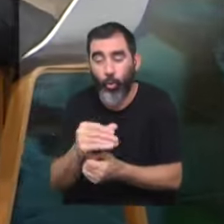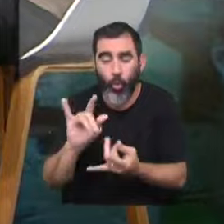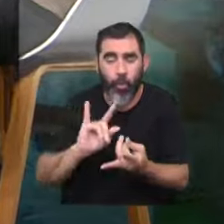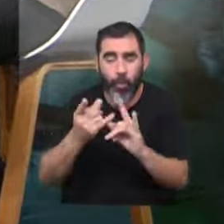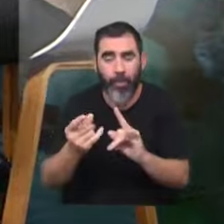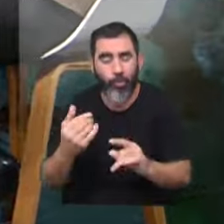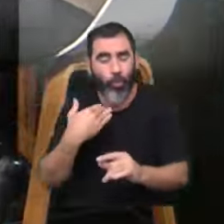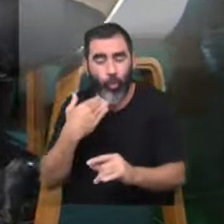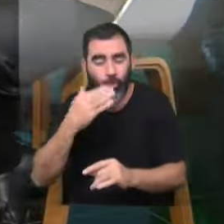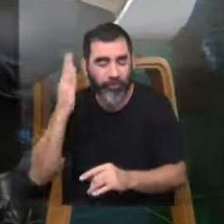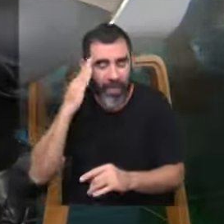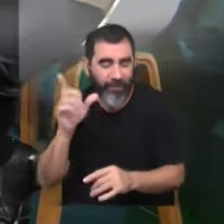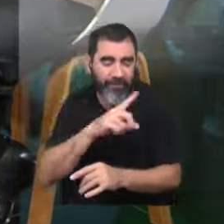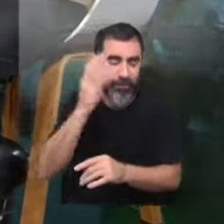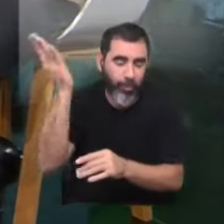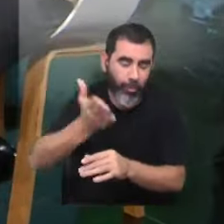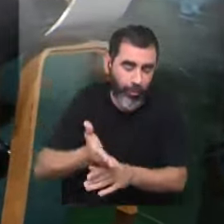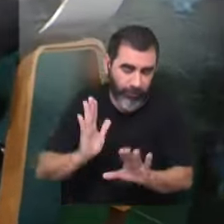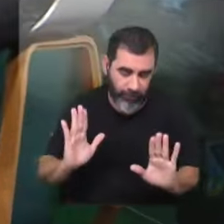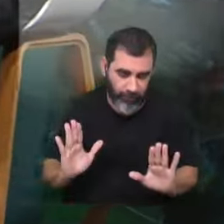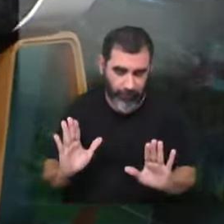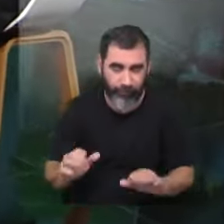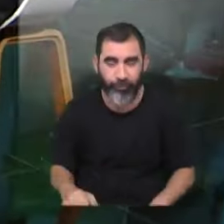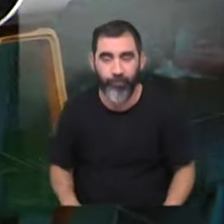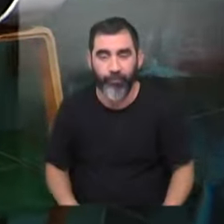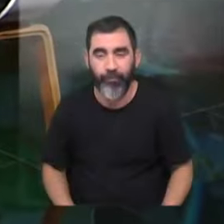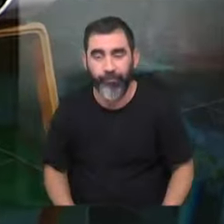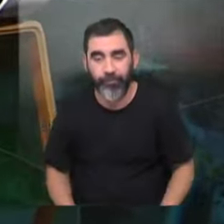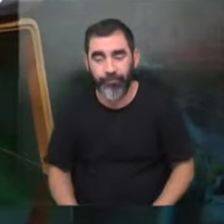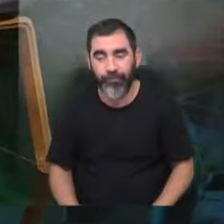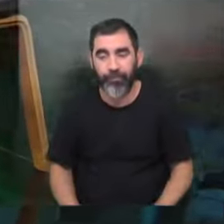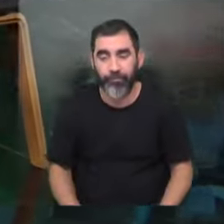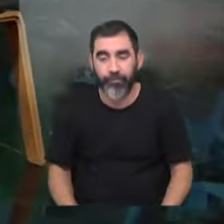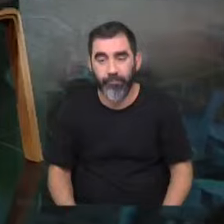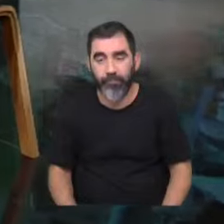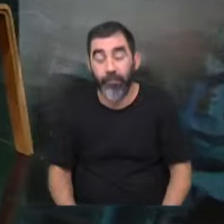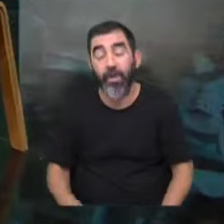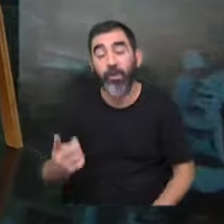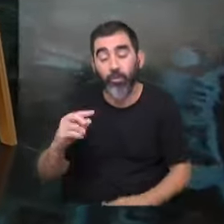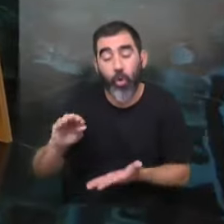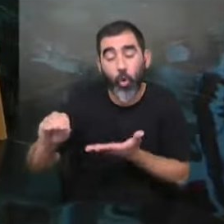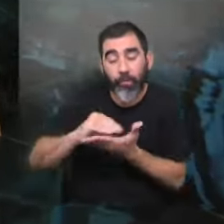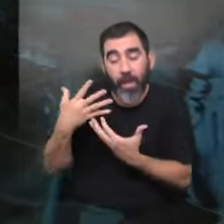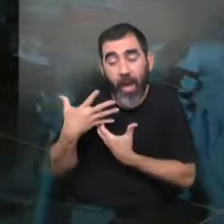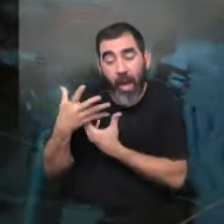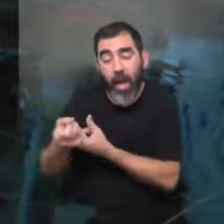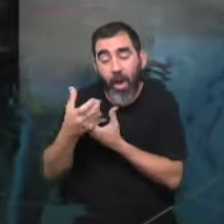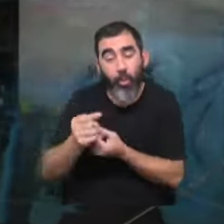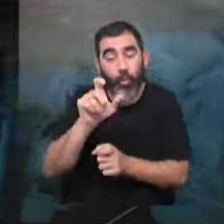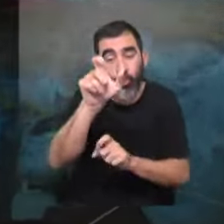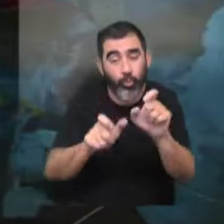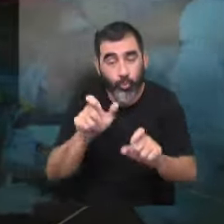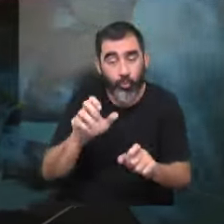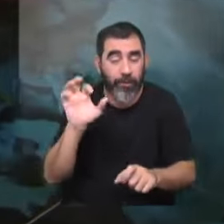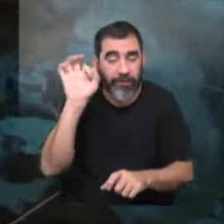no pueden ser los parlamentarios saber de ciencia, no todos, claro. Y no toda la ciencia. Entonces que haya oficinas que ayuden a los parlamentarios, sin